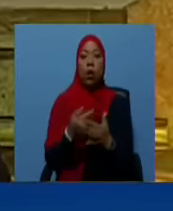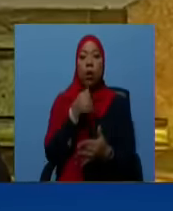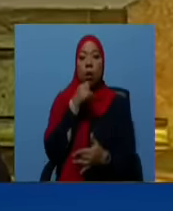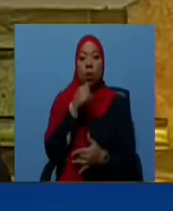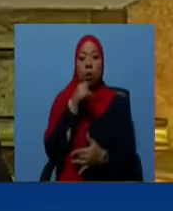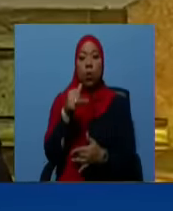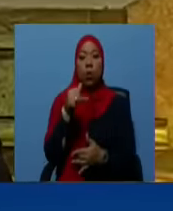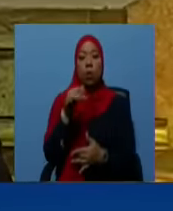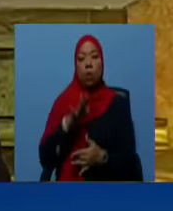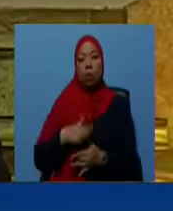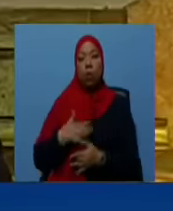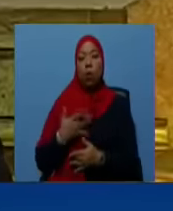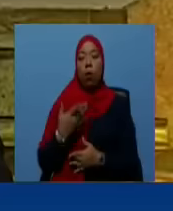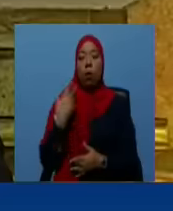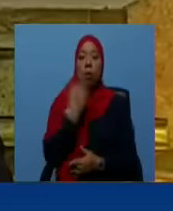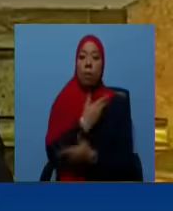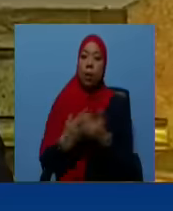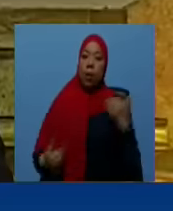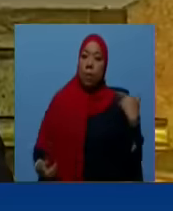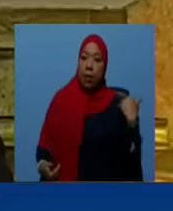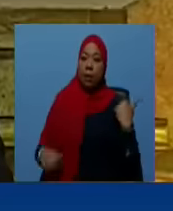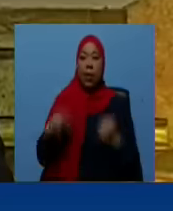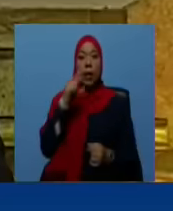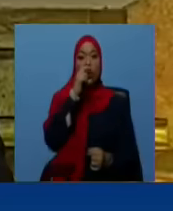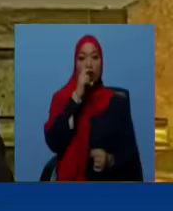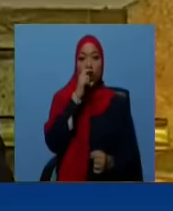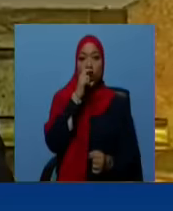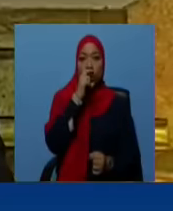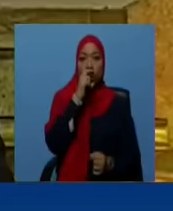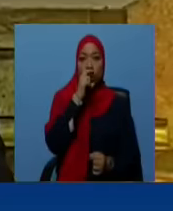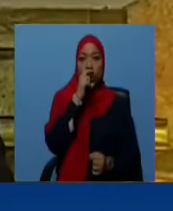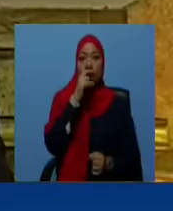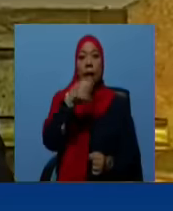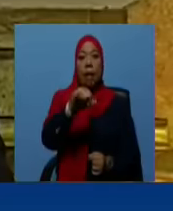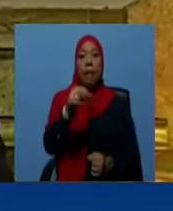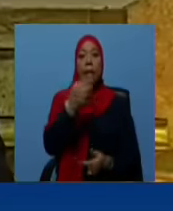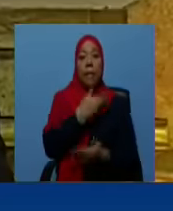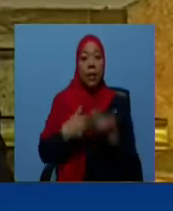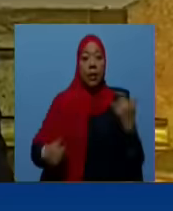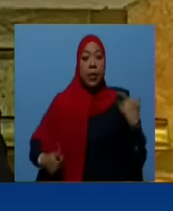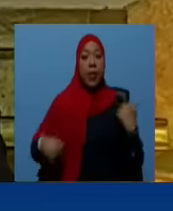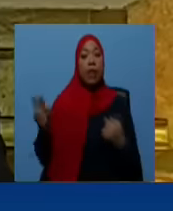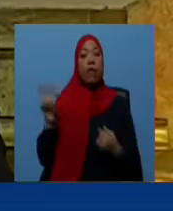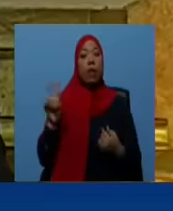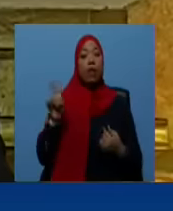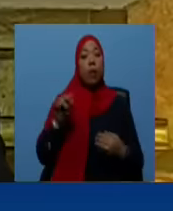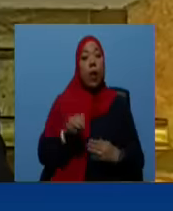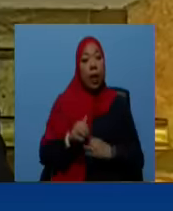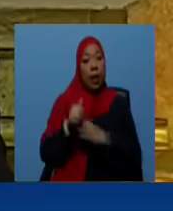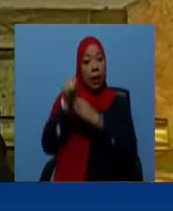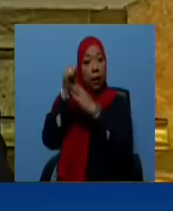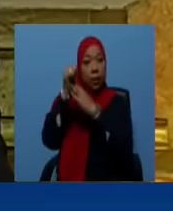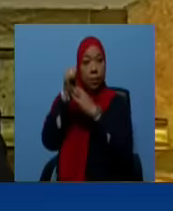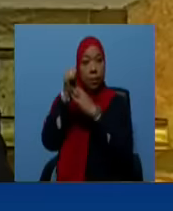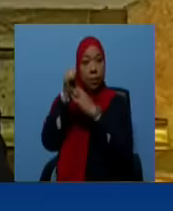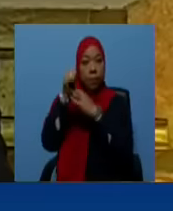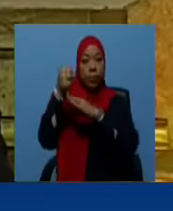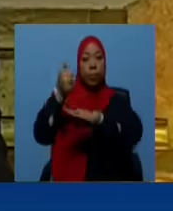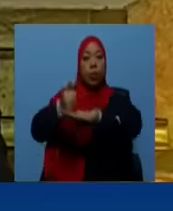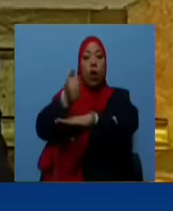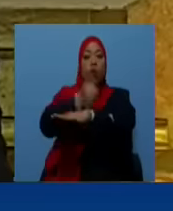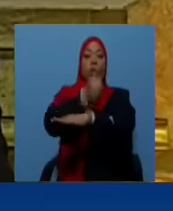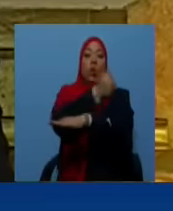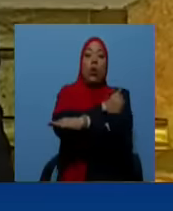Y lo que le puedo decir como presidente de la República y máxima autoridad de la Hacienda